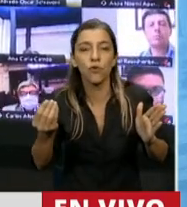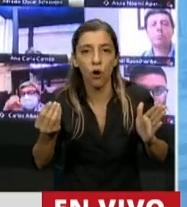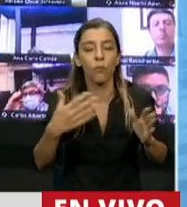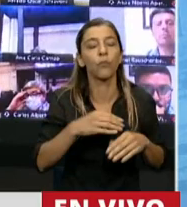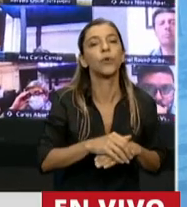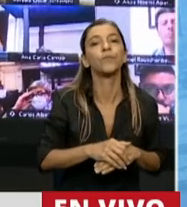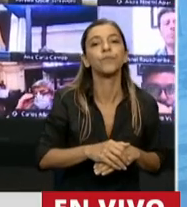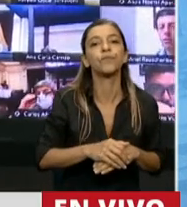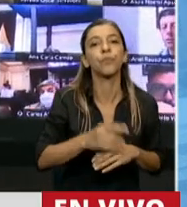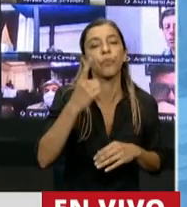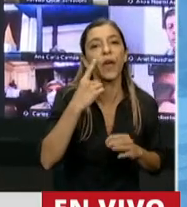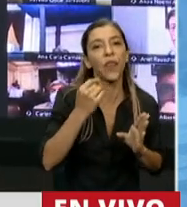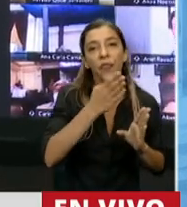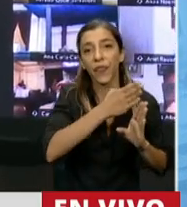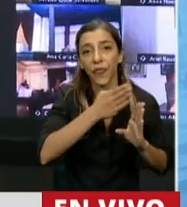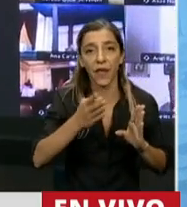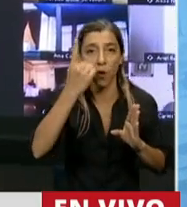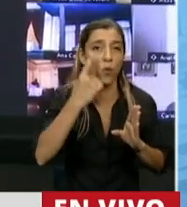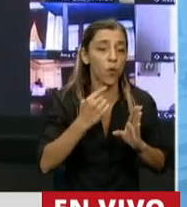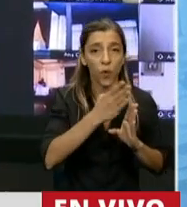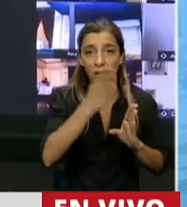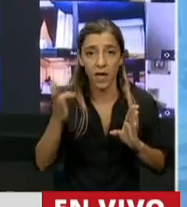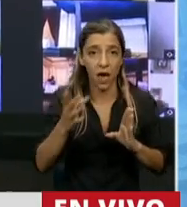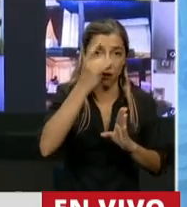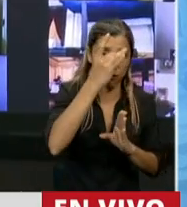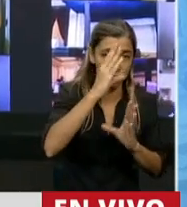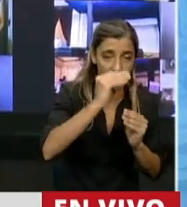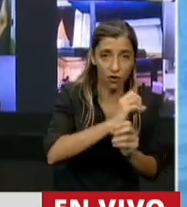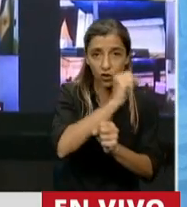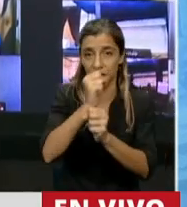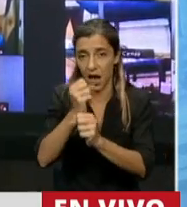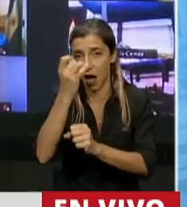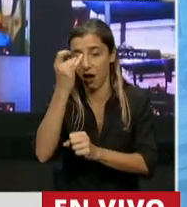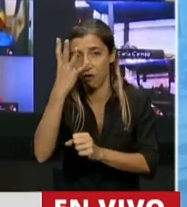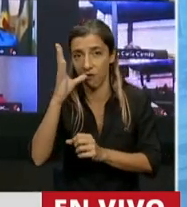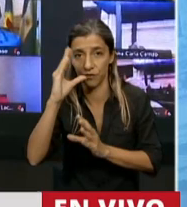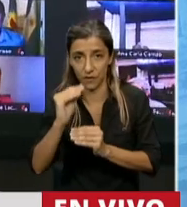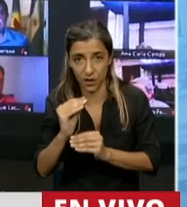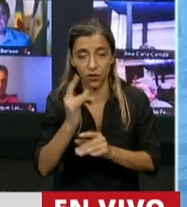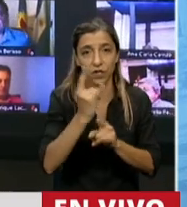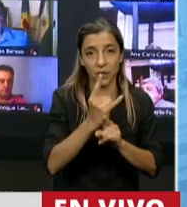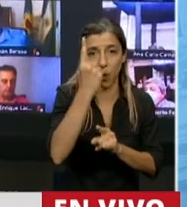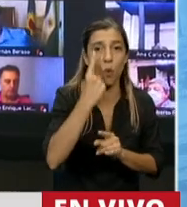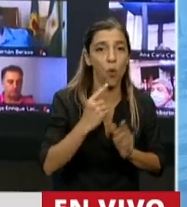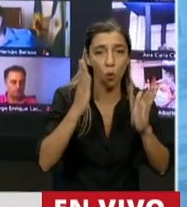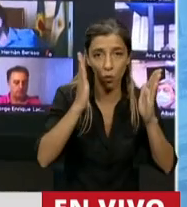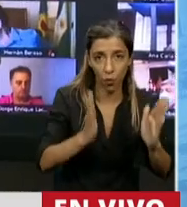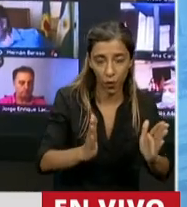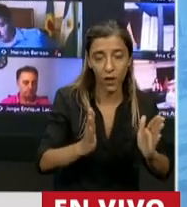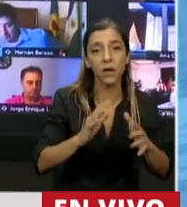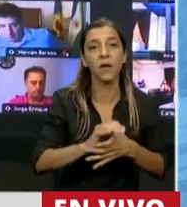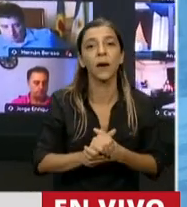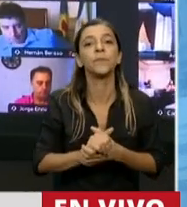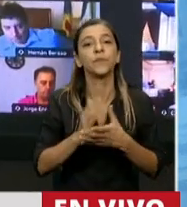es el intervalo que corre de medianoche a medianoche. En los plazos fijados en días, a contar de a uno determinado, queda este excluido del cómputo, el cual